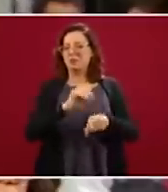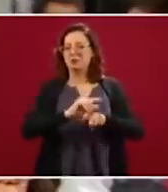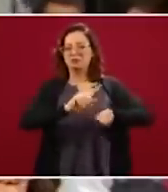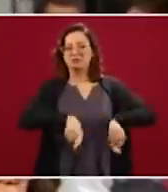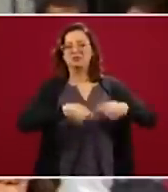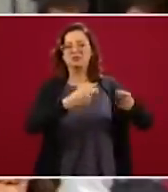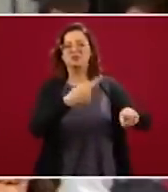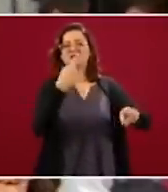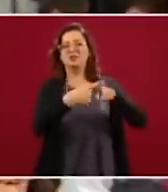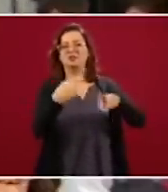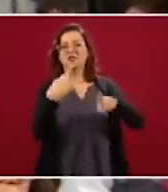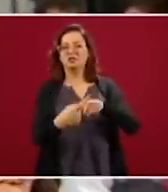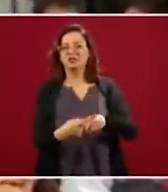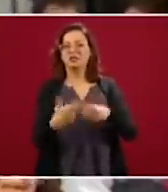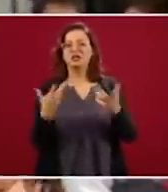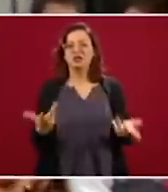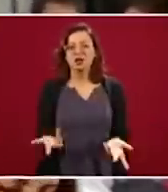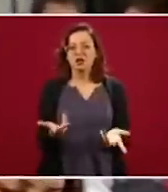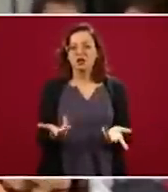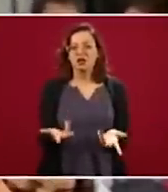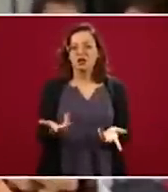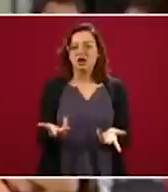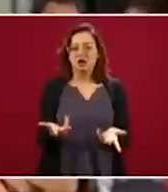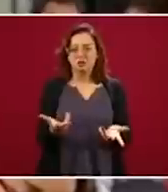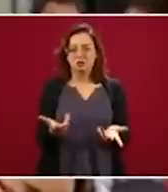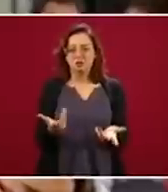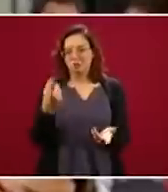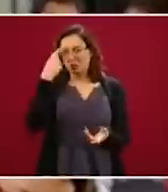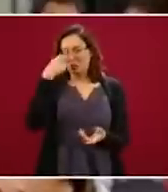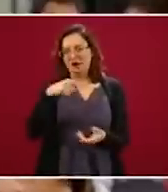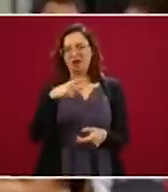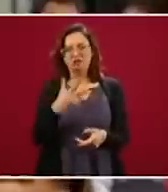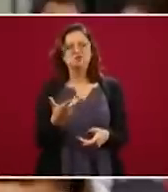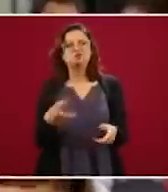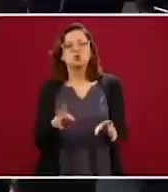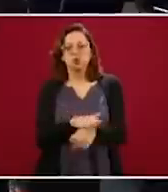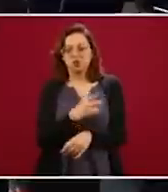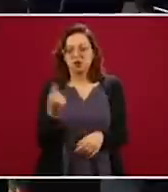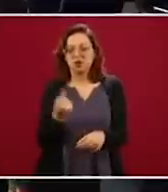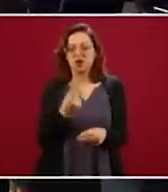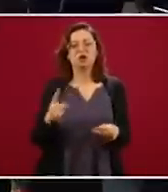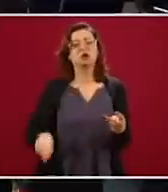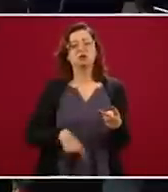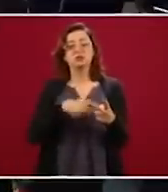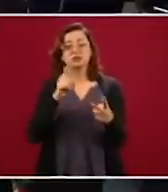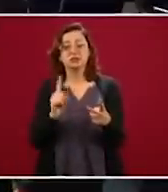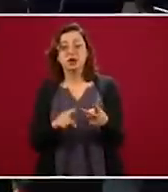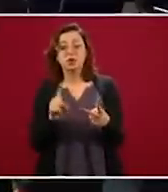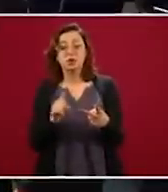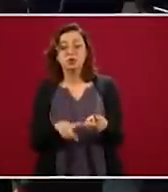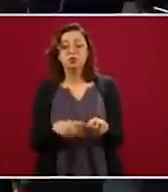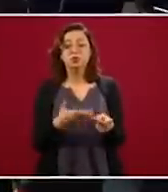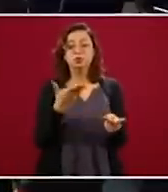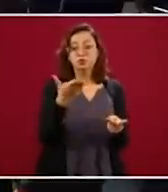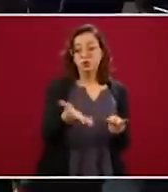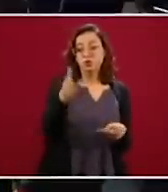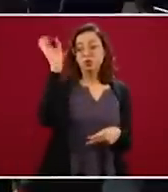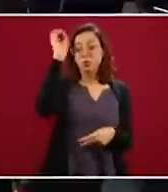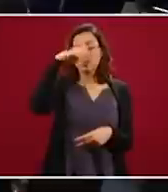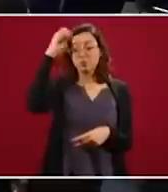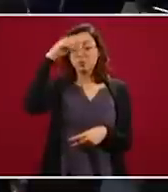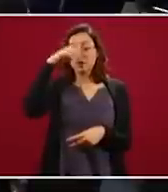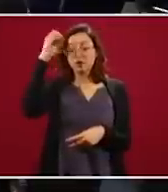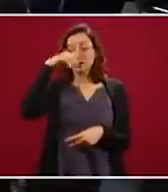que se refieran a las concesiones que se den para los fines que se otorgaron, ¿no? Y por otra parte, ¿cuál es su opinión sobre las